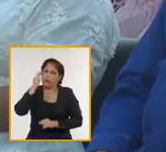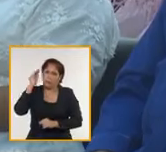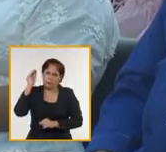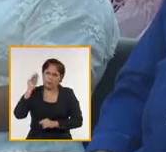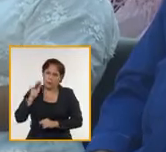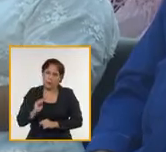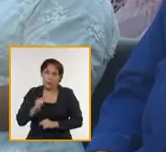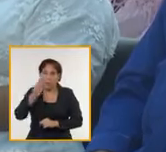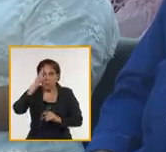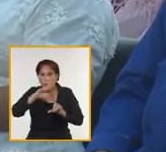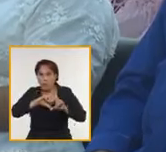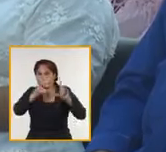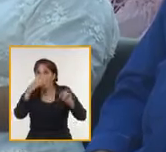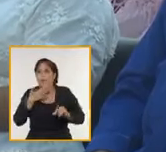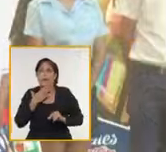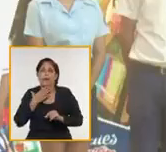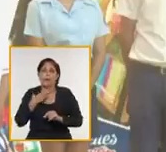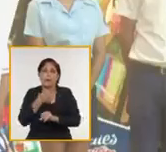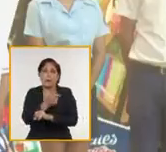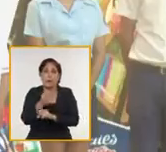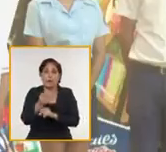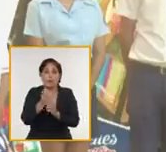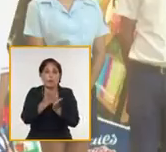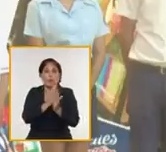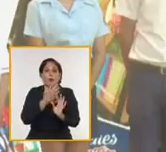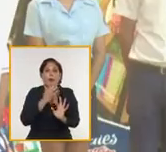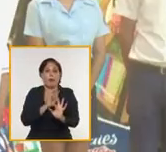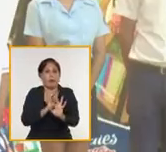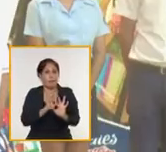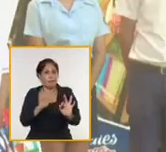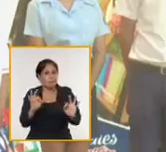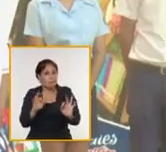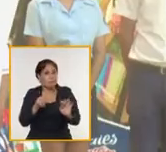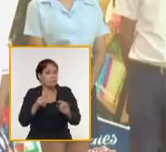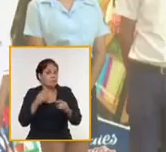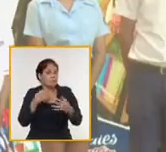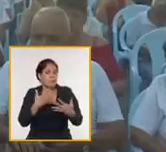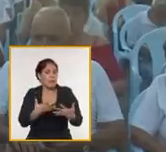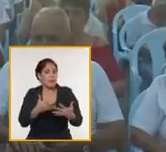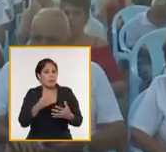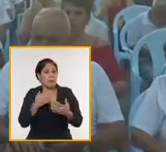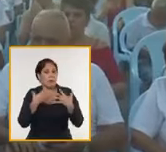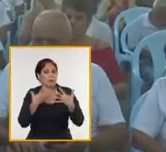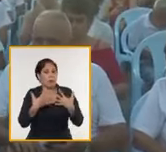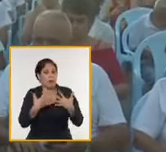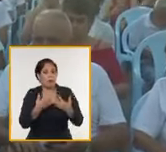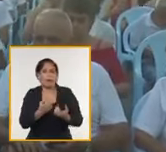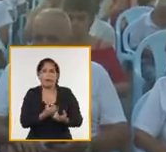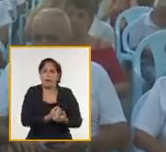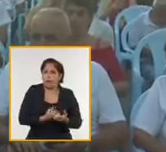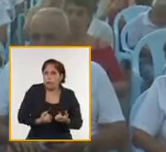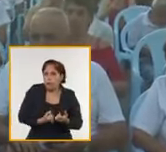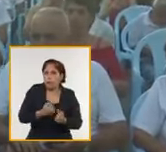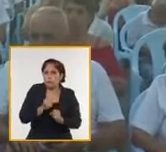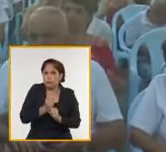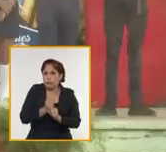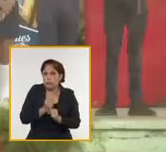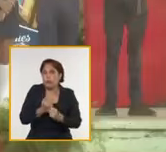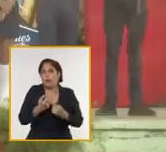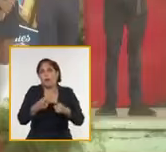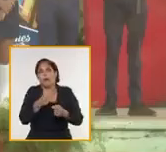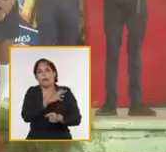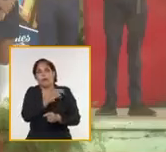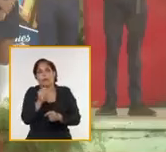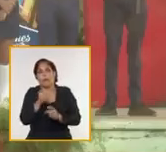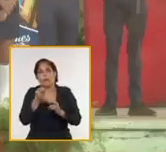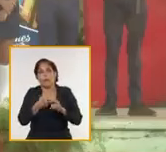actuales, Cuba aspira a desarrollar un curso escolar de calidad basado en el esfuerzo de maestros, estudiantes y familias.